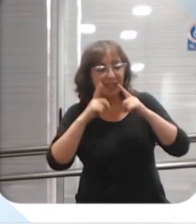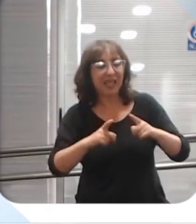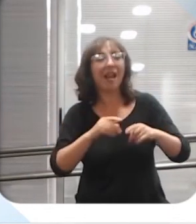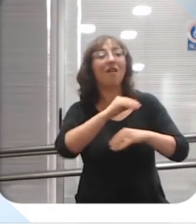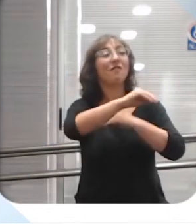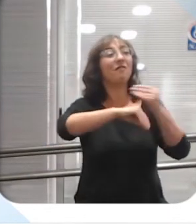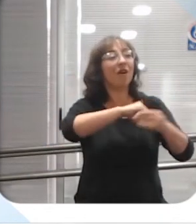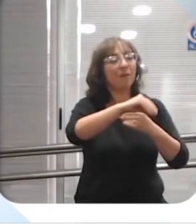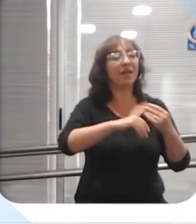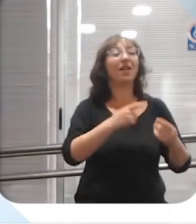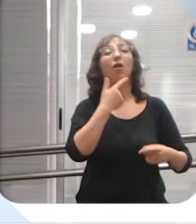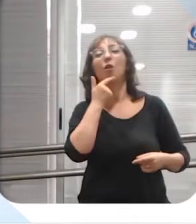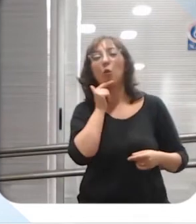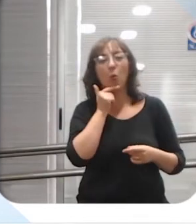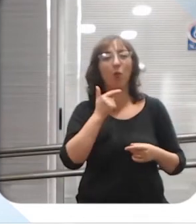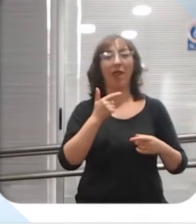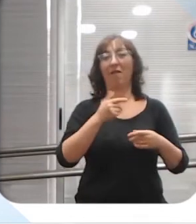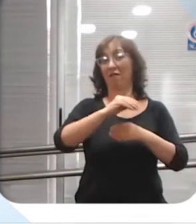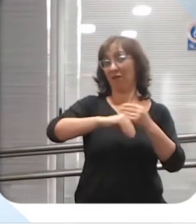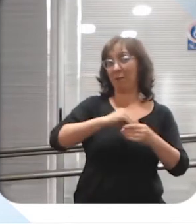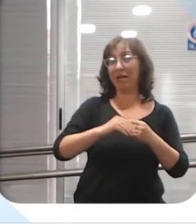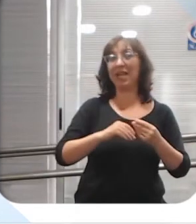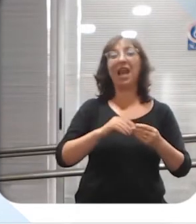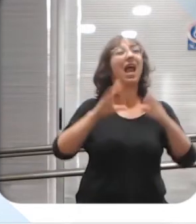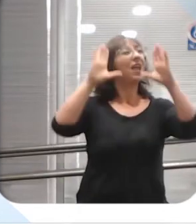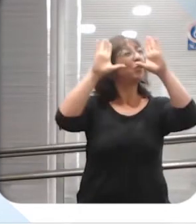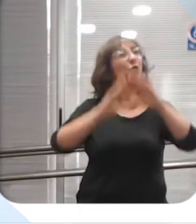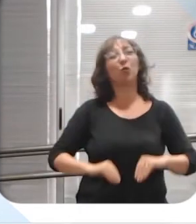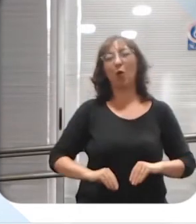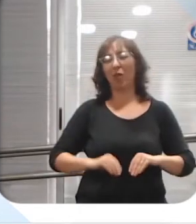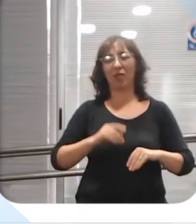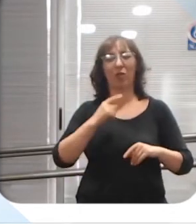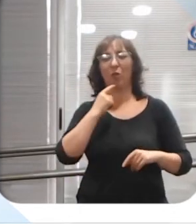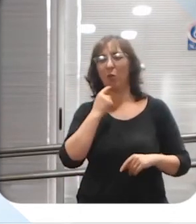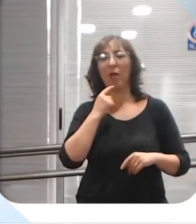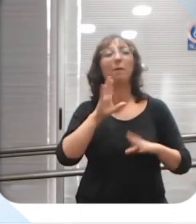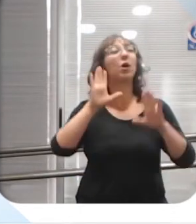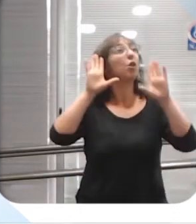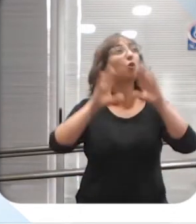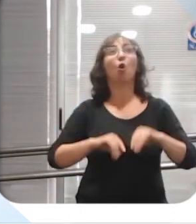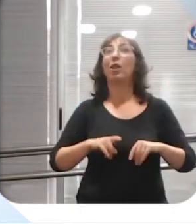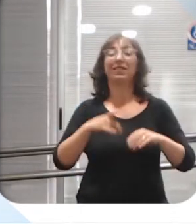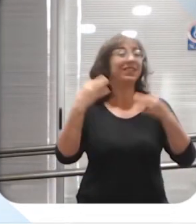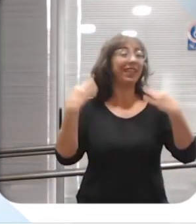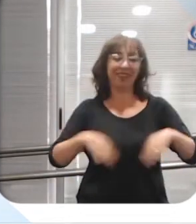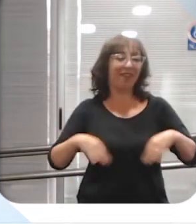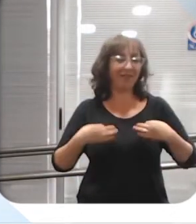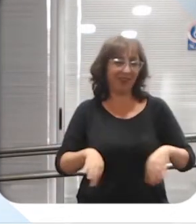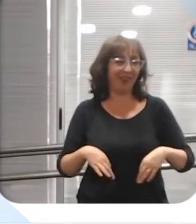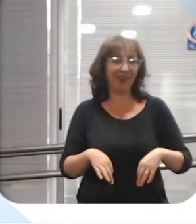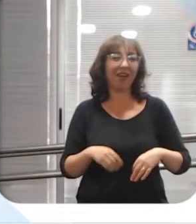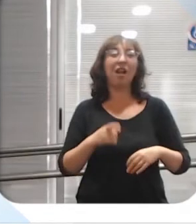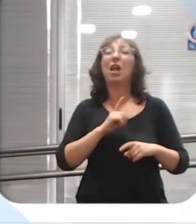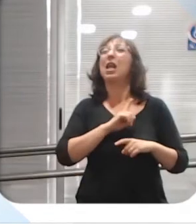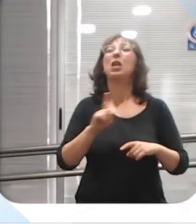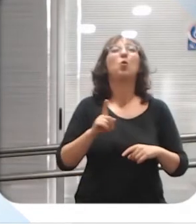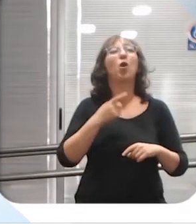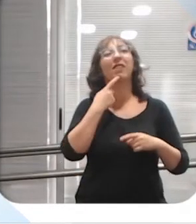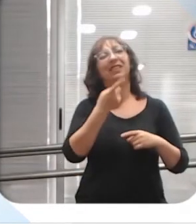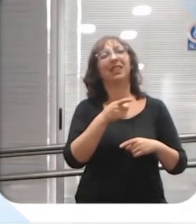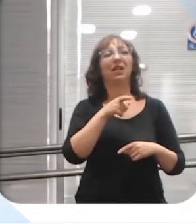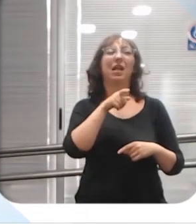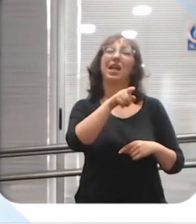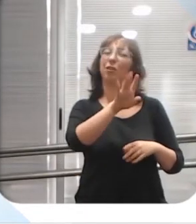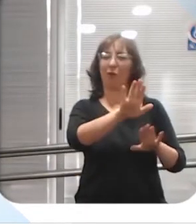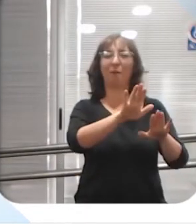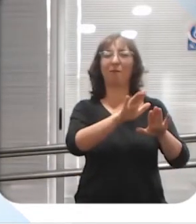preguntas de la familia, a las dudas de la familia, a todas las dudas, porque todas son legítimas. En ningún caso tenemos derecho a decir, esto lo